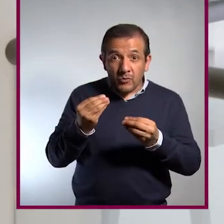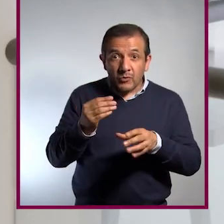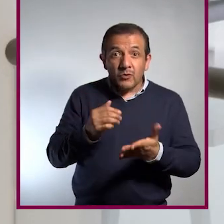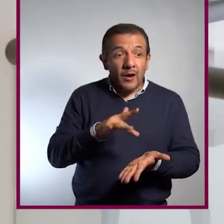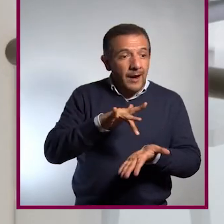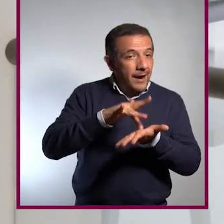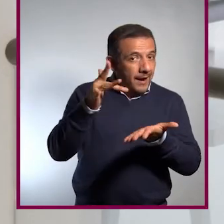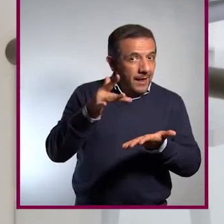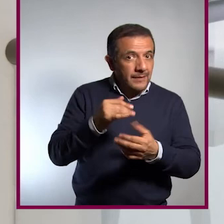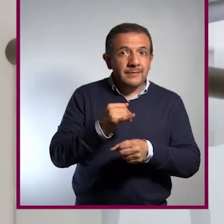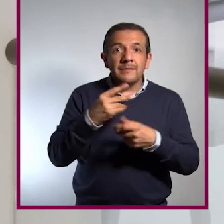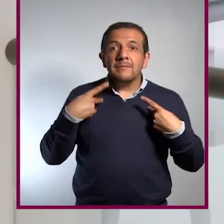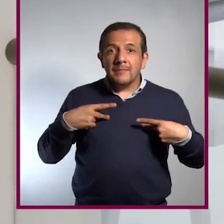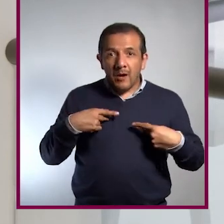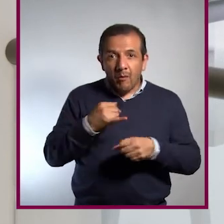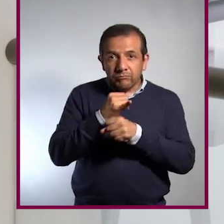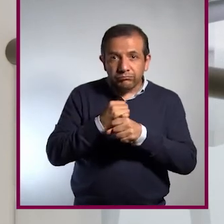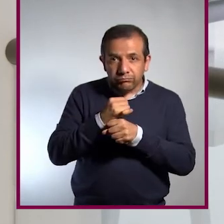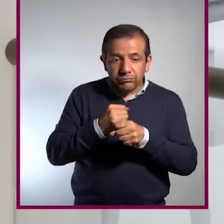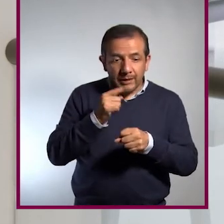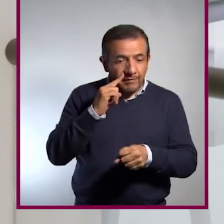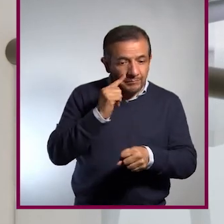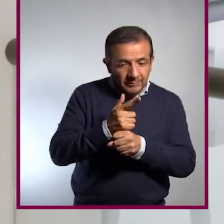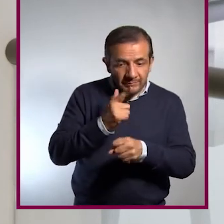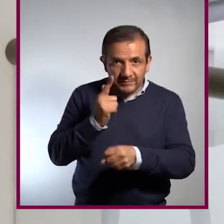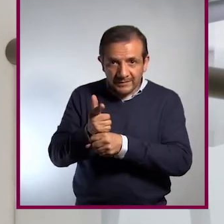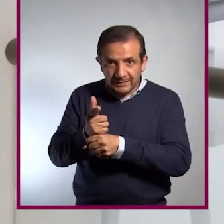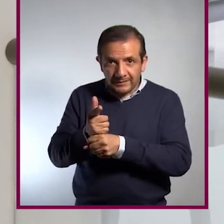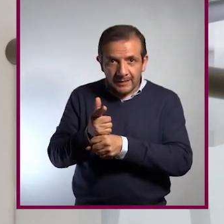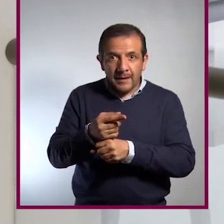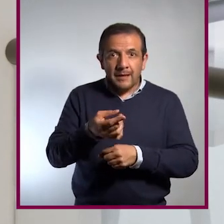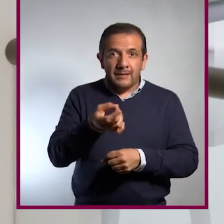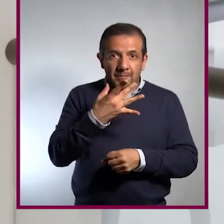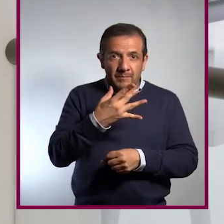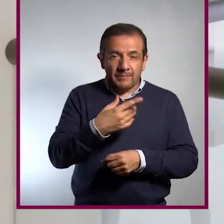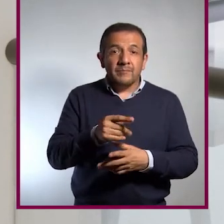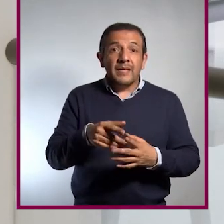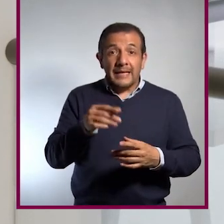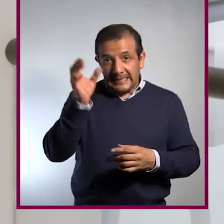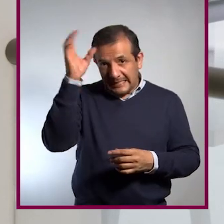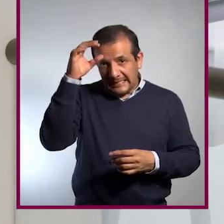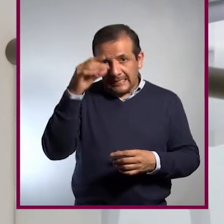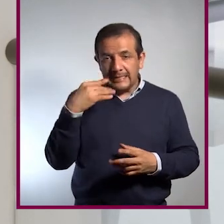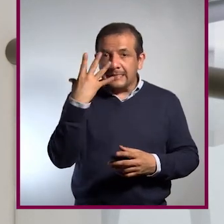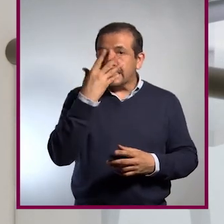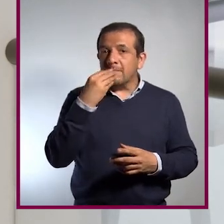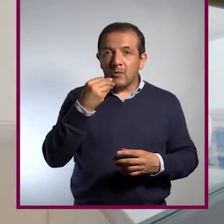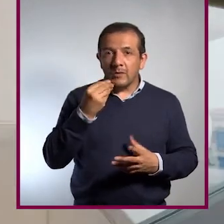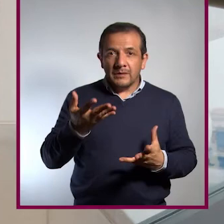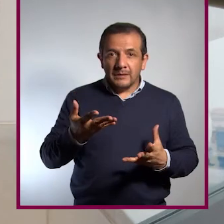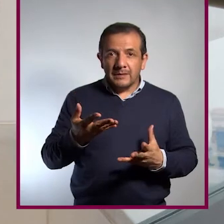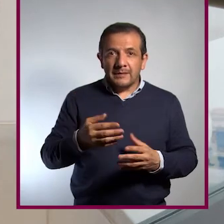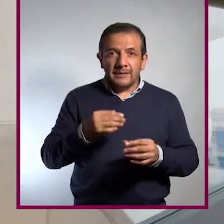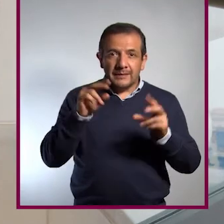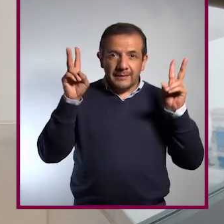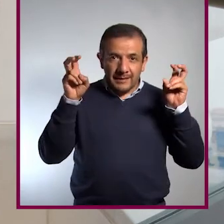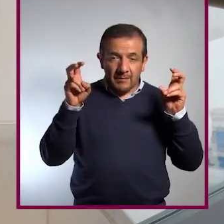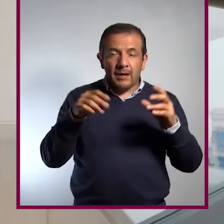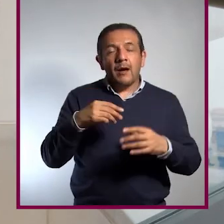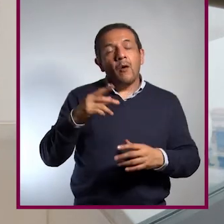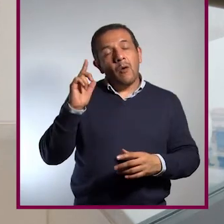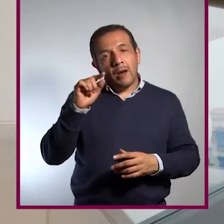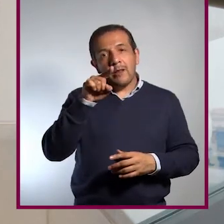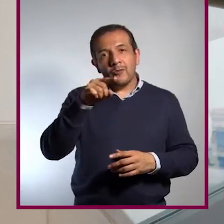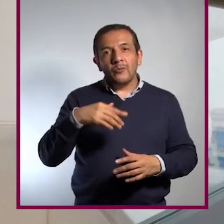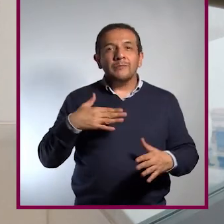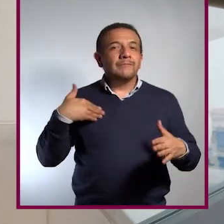los científicos y sus descubrimientos. Así, el fascinante mundo de la ciencia. Espero que hayas